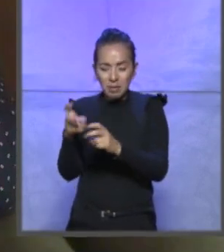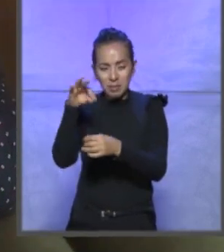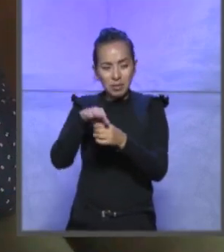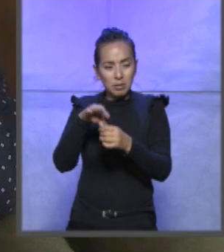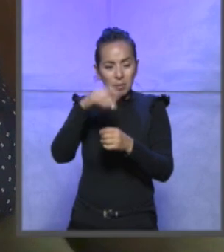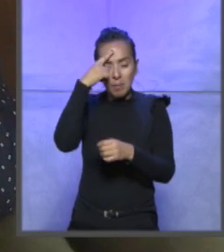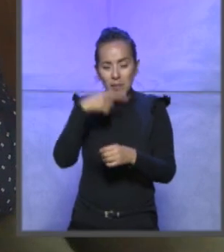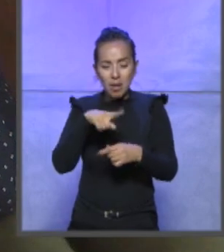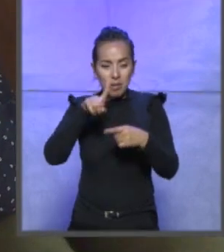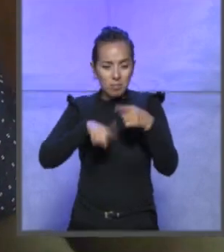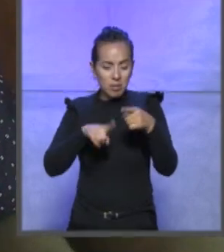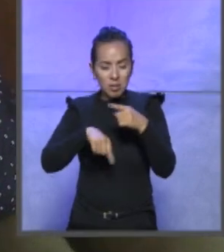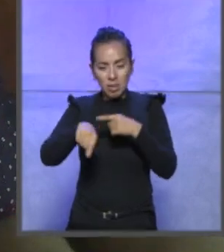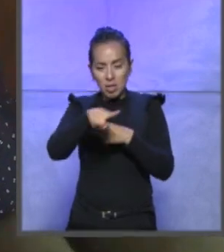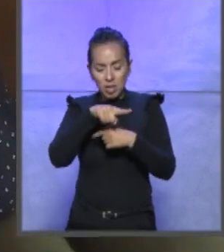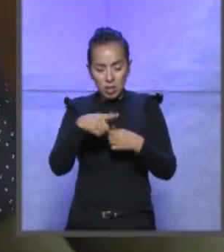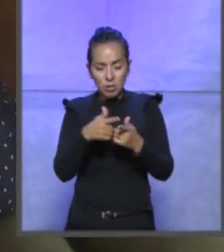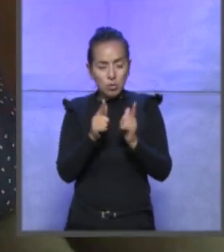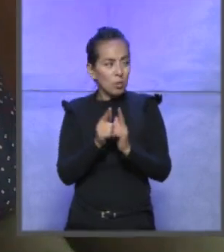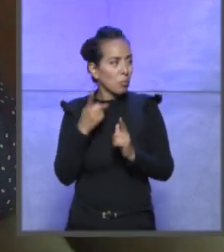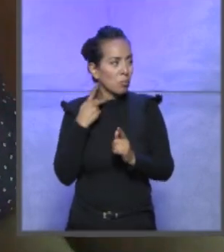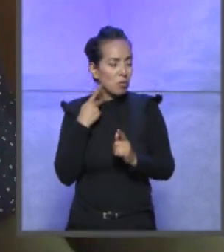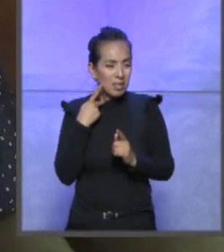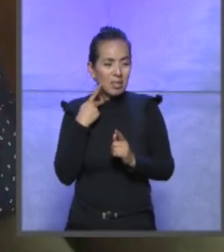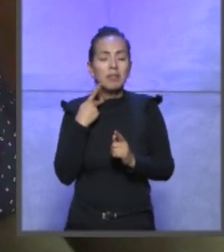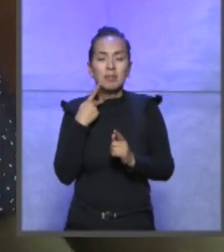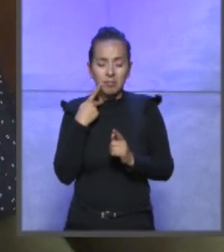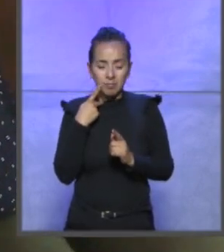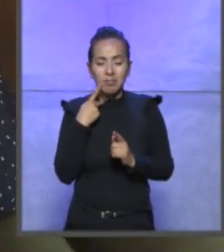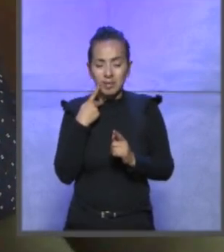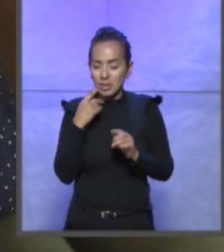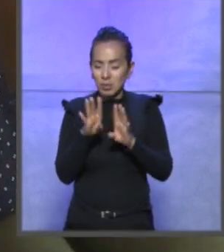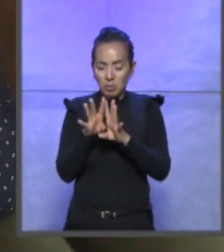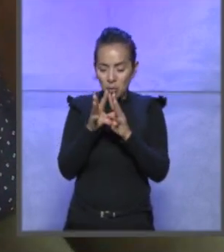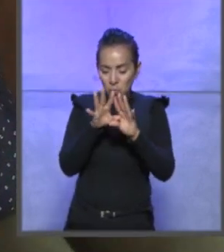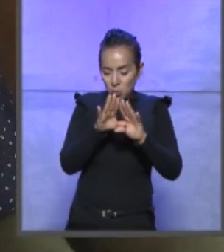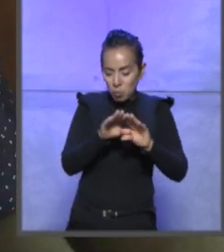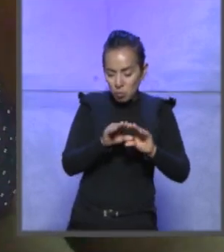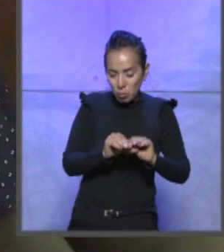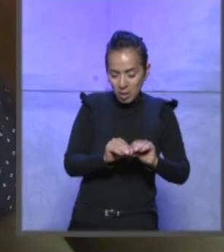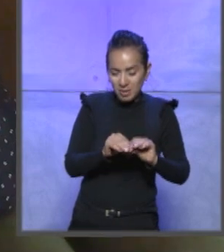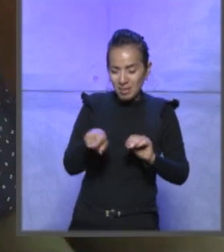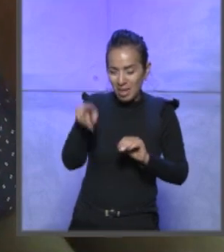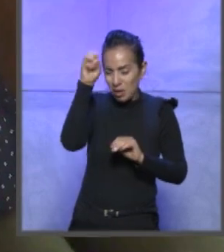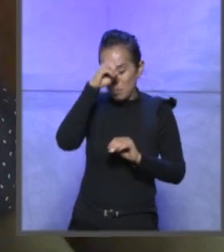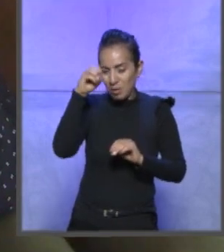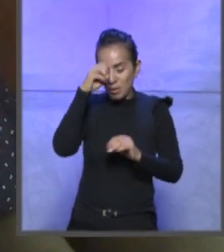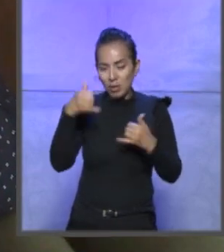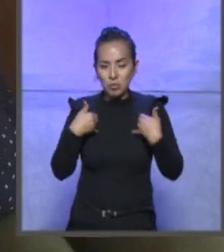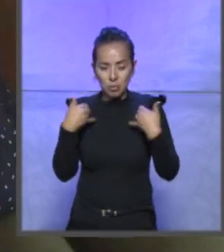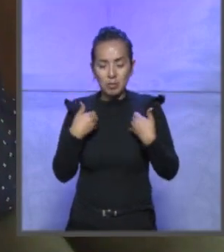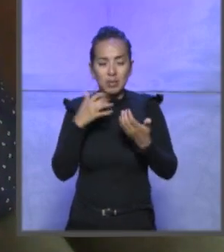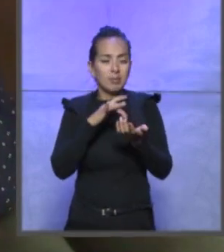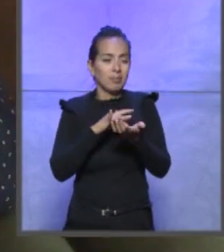electorales, para evitar que los partidos políticos consuman la voz de los jóvenes y apaguen ese